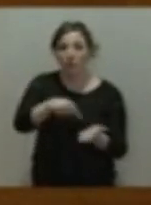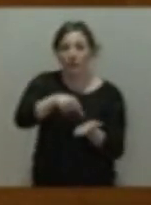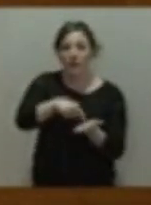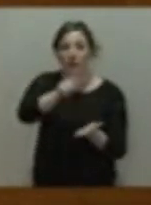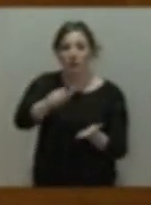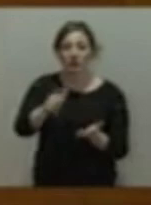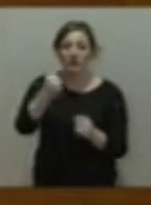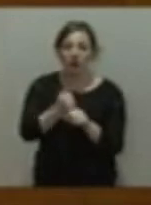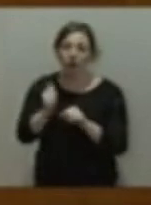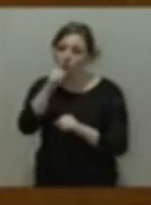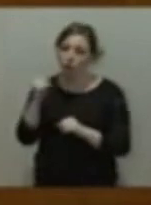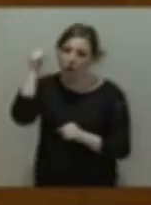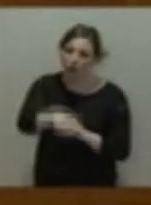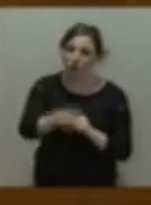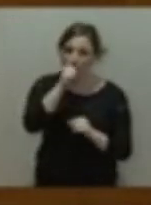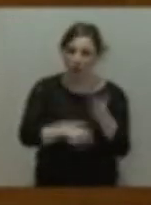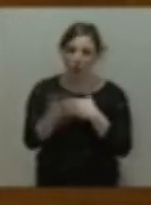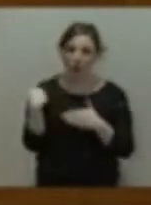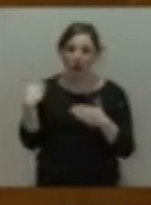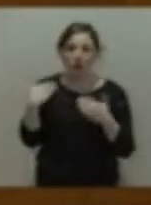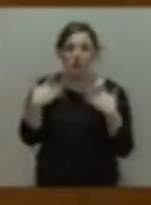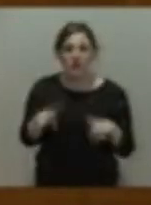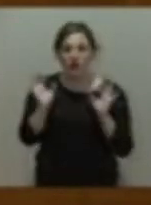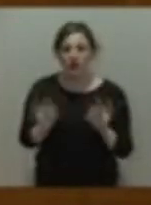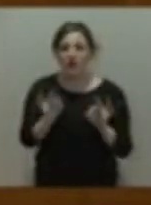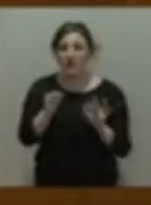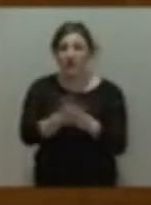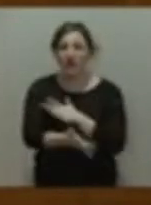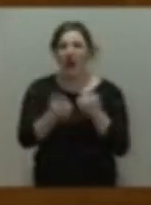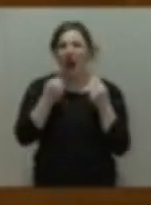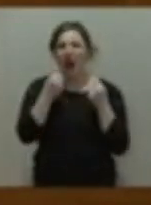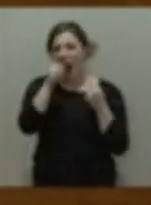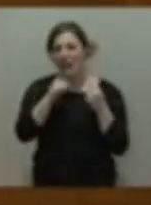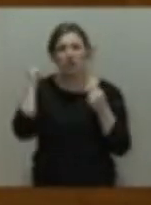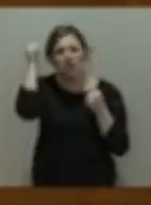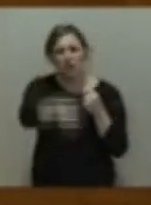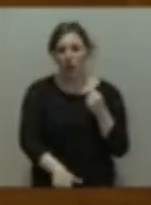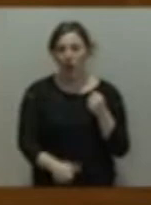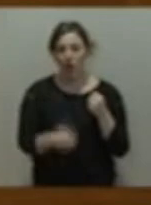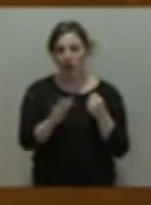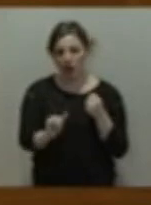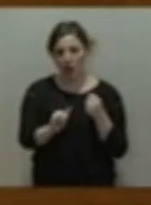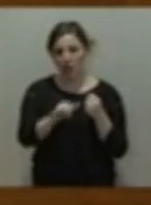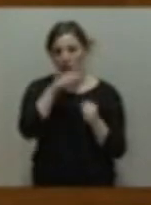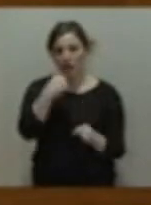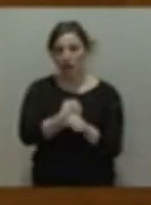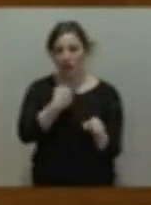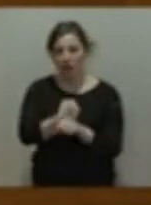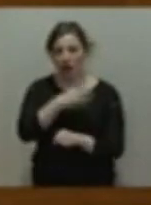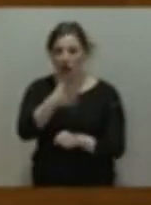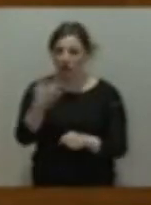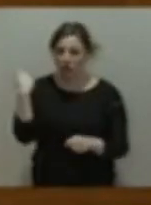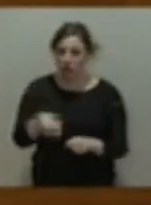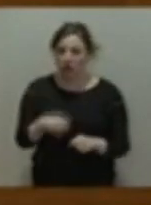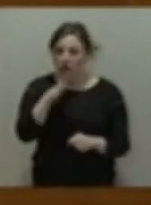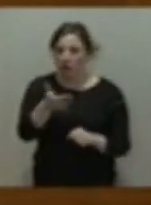años de antigüedad. Esa es su desgracia, tener muchos años de antigüedad y salir caros para poner en